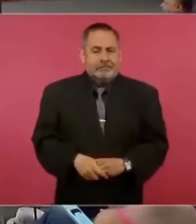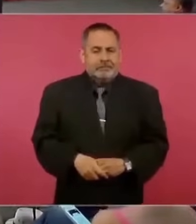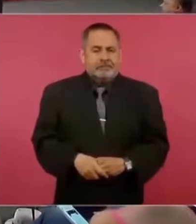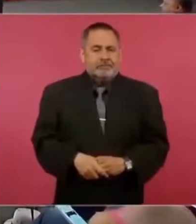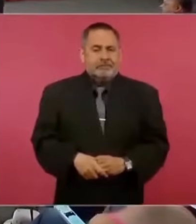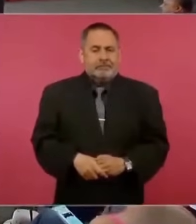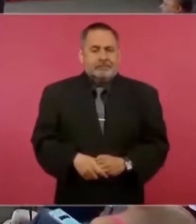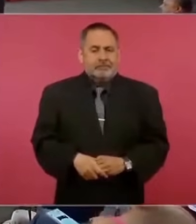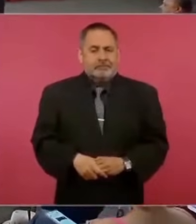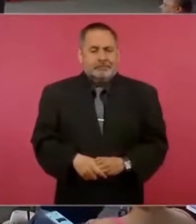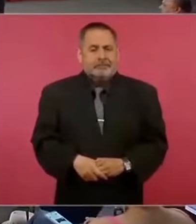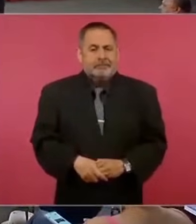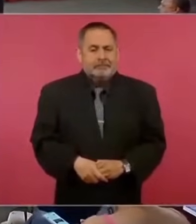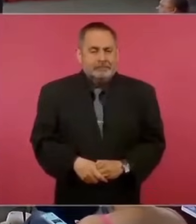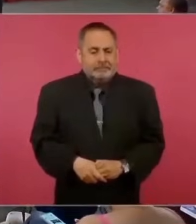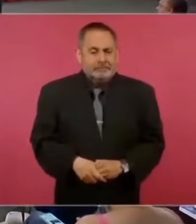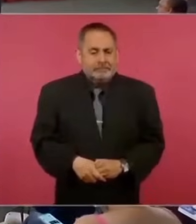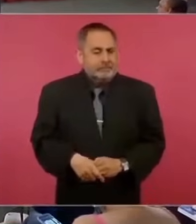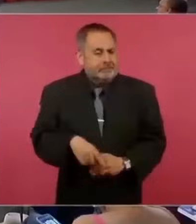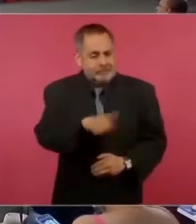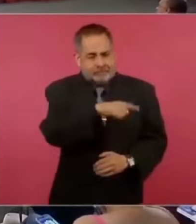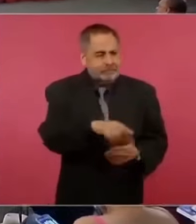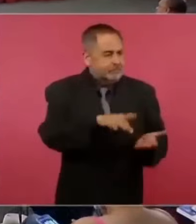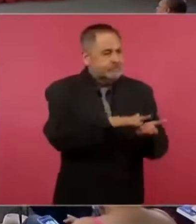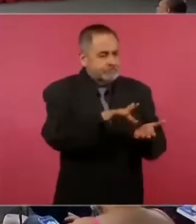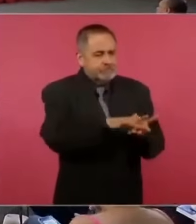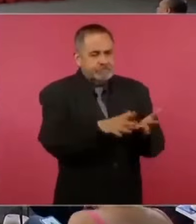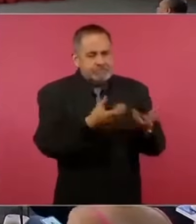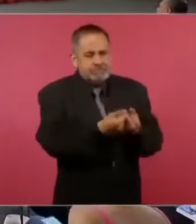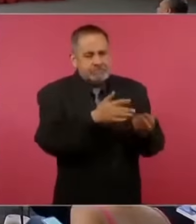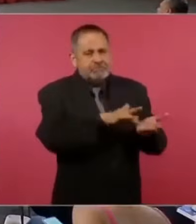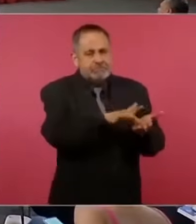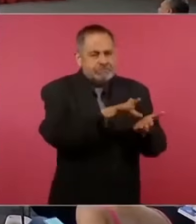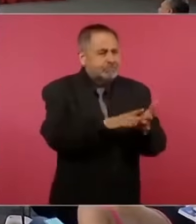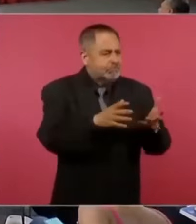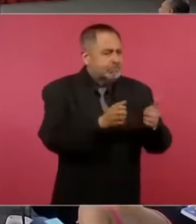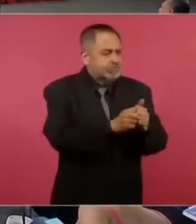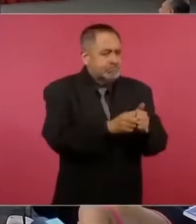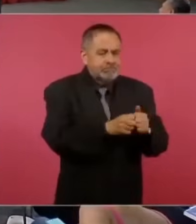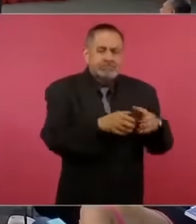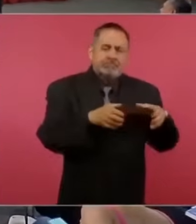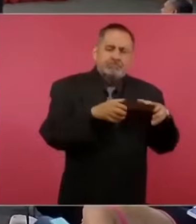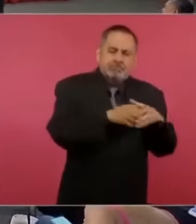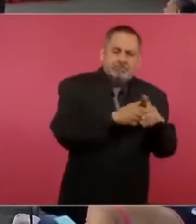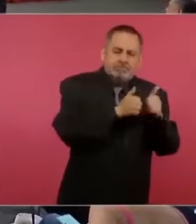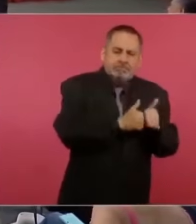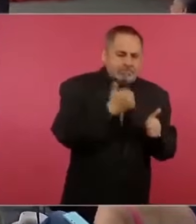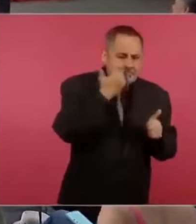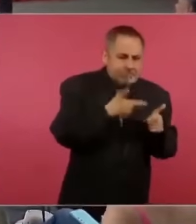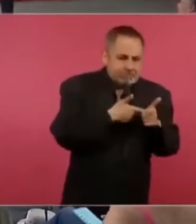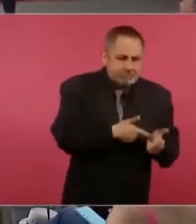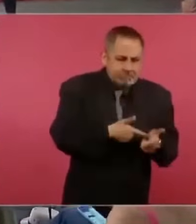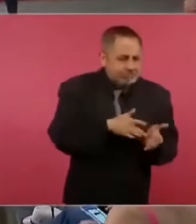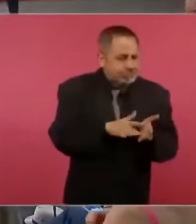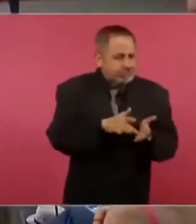que pues son de los apoyadores, ¿no?, del bloque conservador,